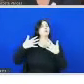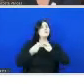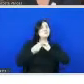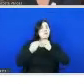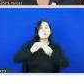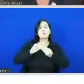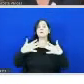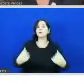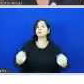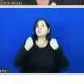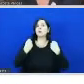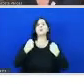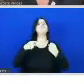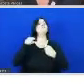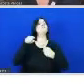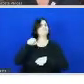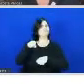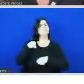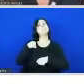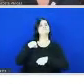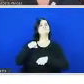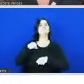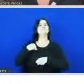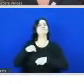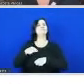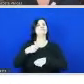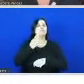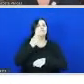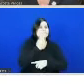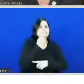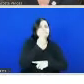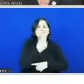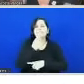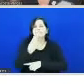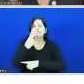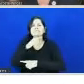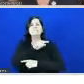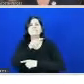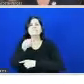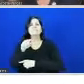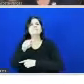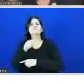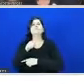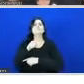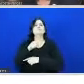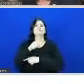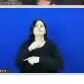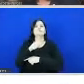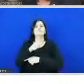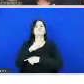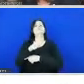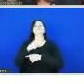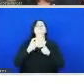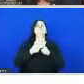fronteras más cerradas. Entonces, lo que estamos viendo es que los dos grandes enemigos de las mujeres en los territorios de